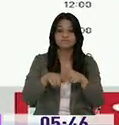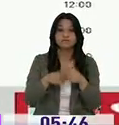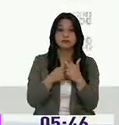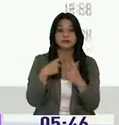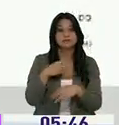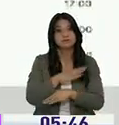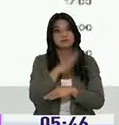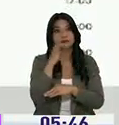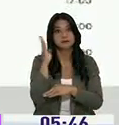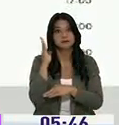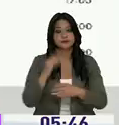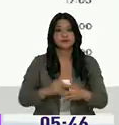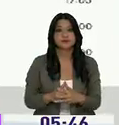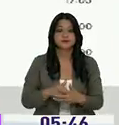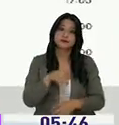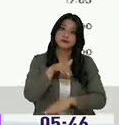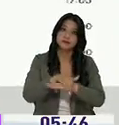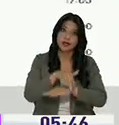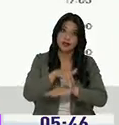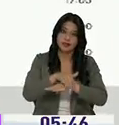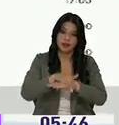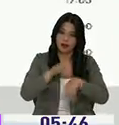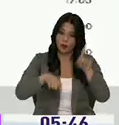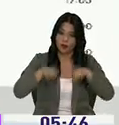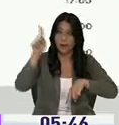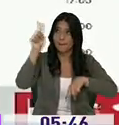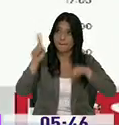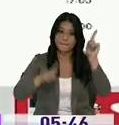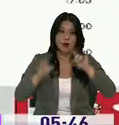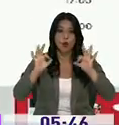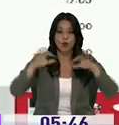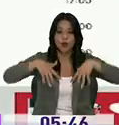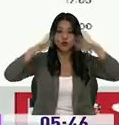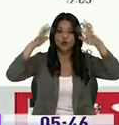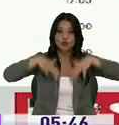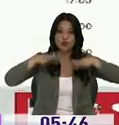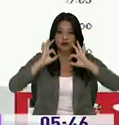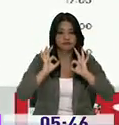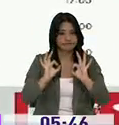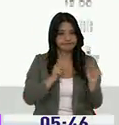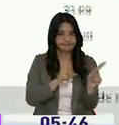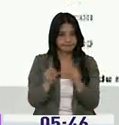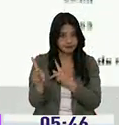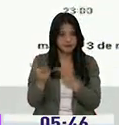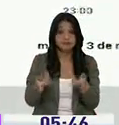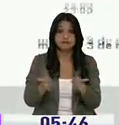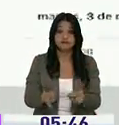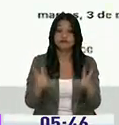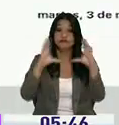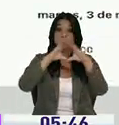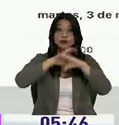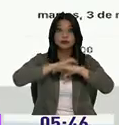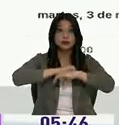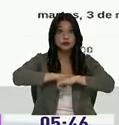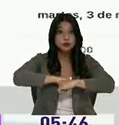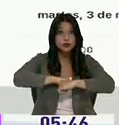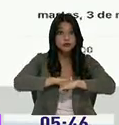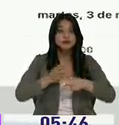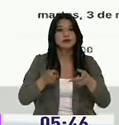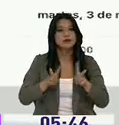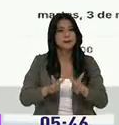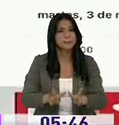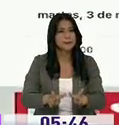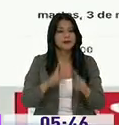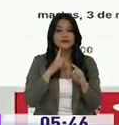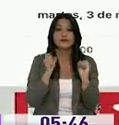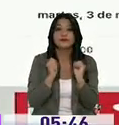de la mañana. En la tarde tendremos tormentas eléctricas y lluvia, así que vayan preparándose, y en la noche tendremos pues un clima